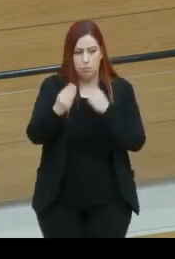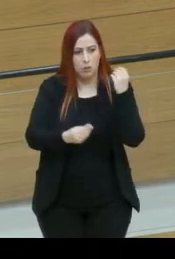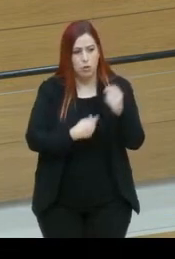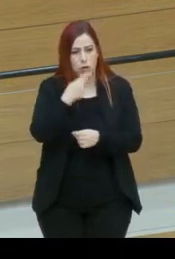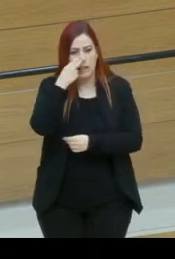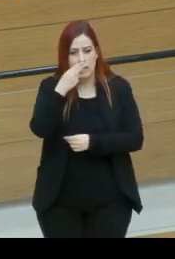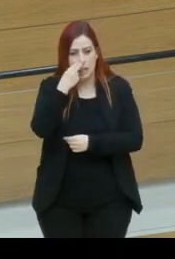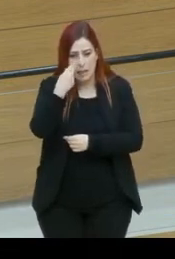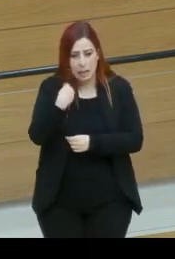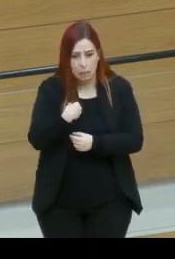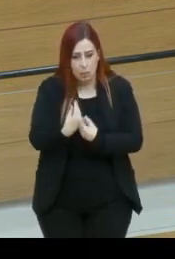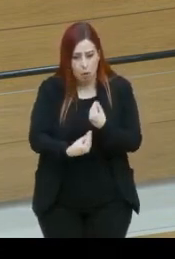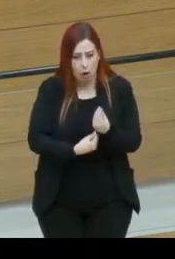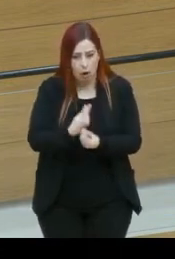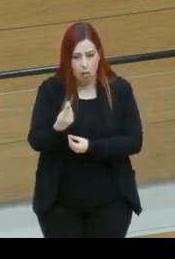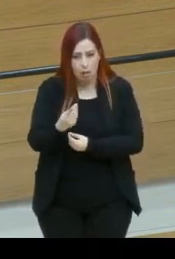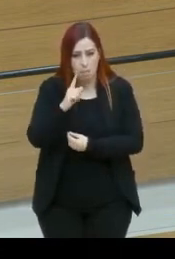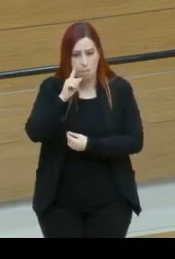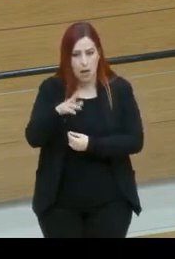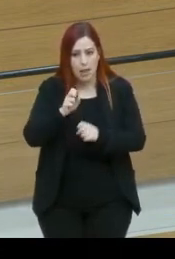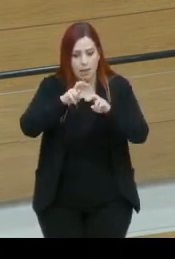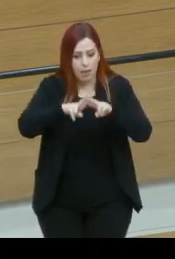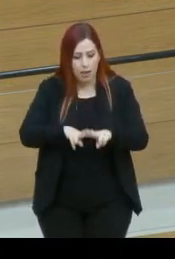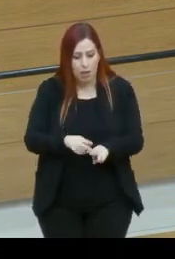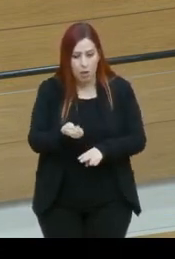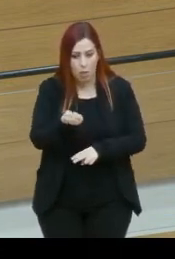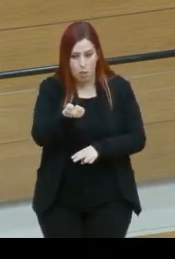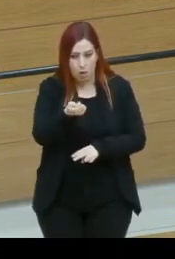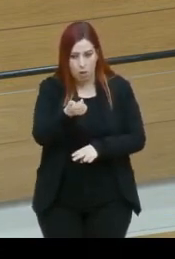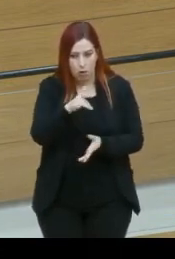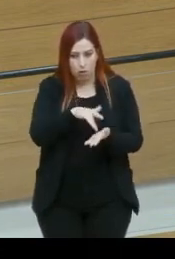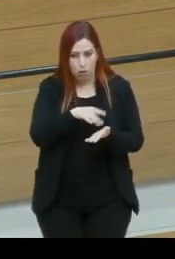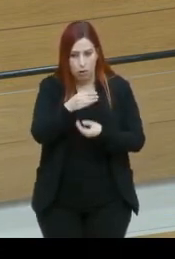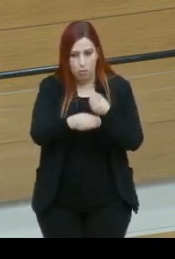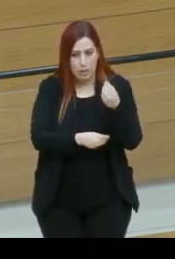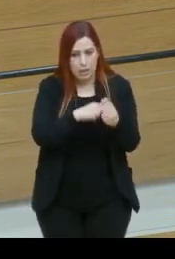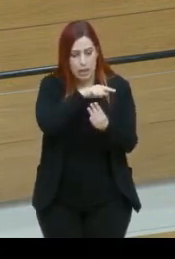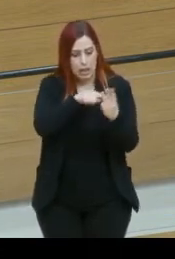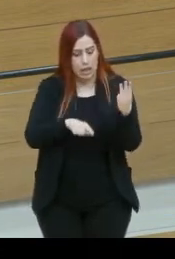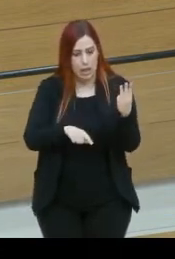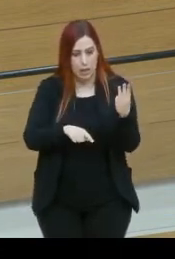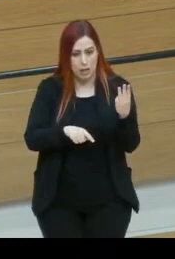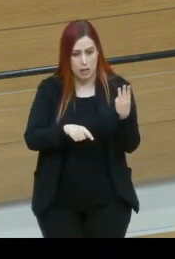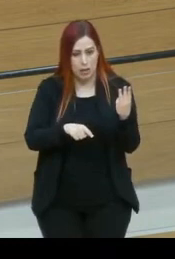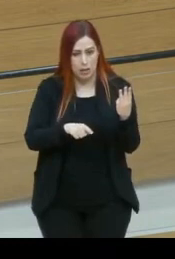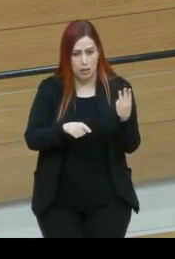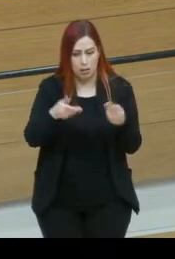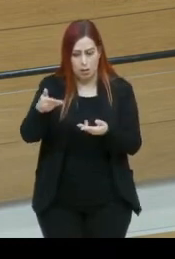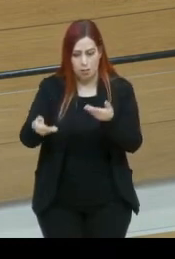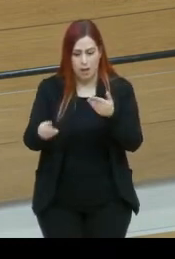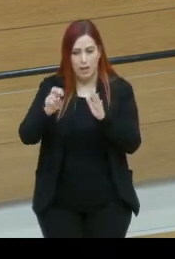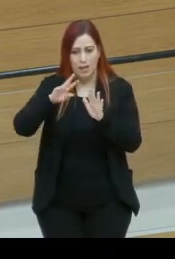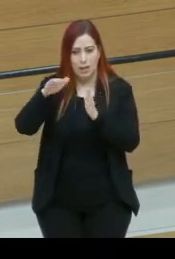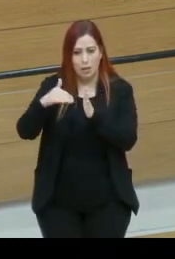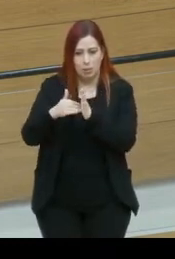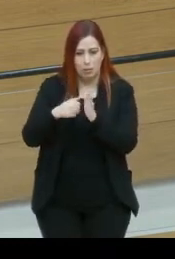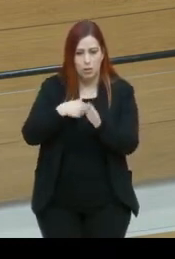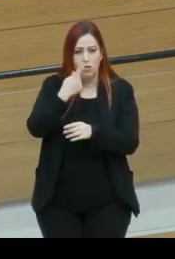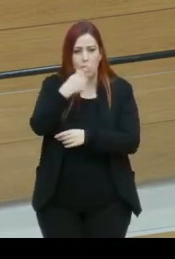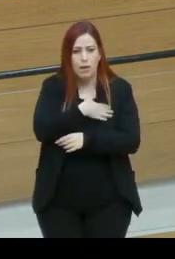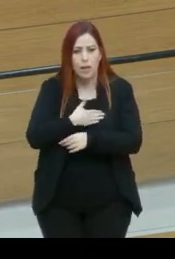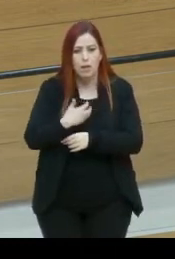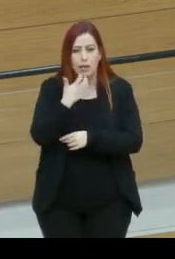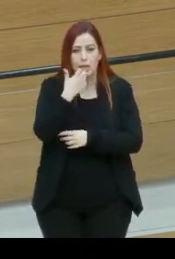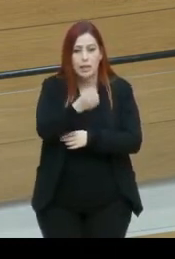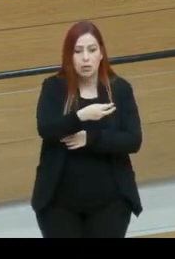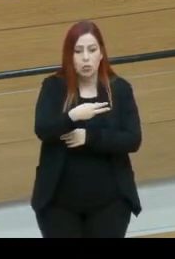se hace. Parece que es poca investigación cuando se piensa en 3 enfermedades comparado con 7000, pero me gustaría saber si los